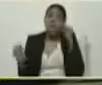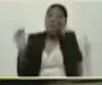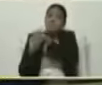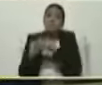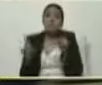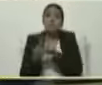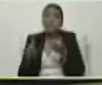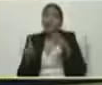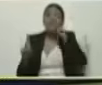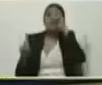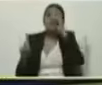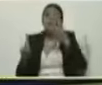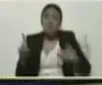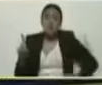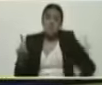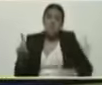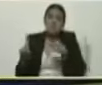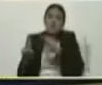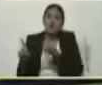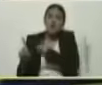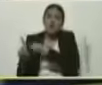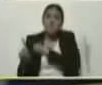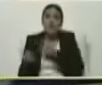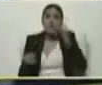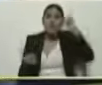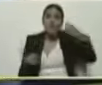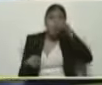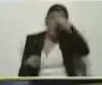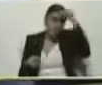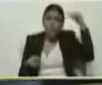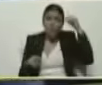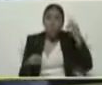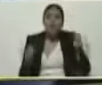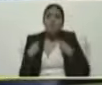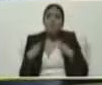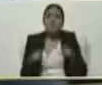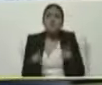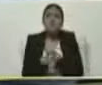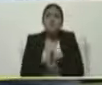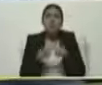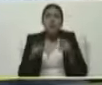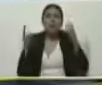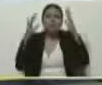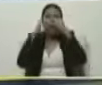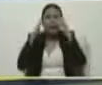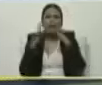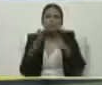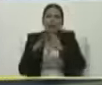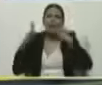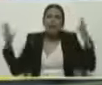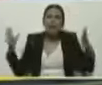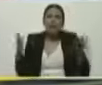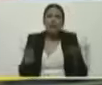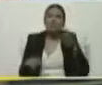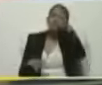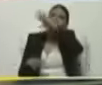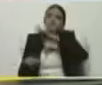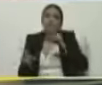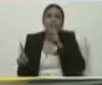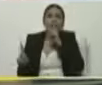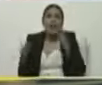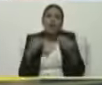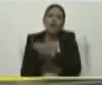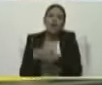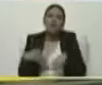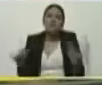Madrid? Julio Borges vive en una mansión en una ciudad desconocida.